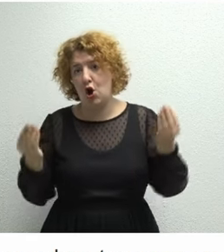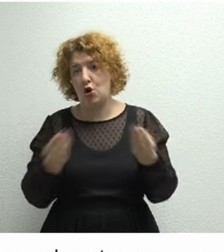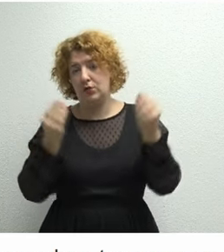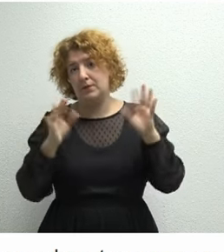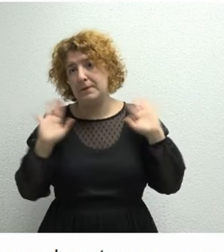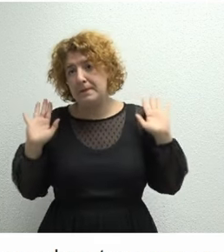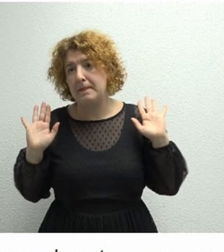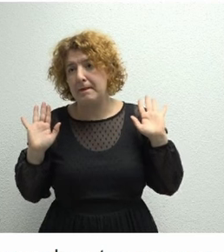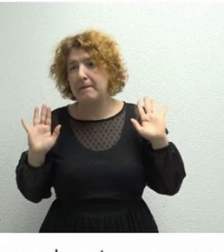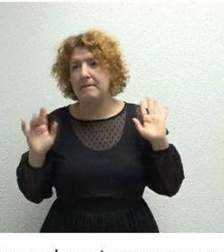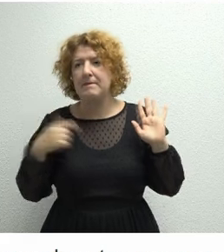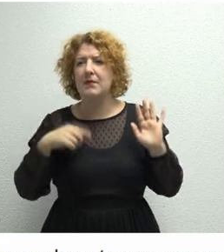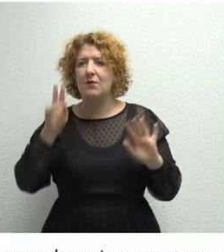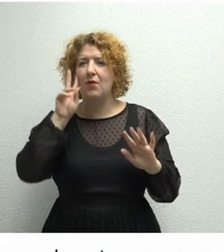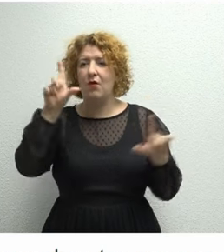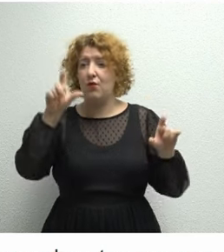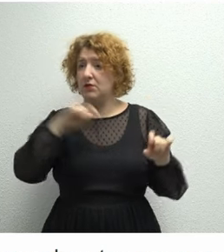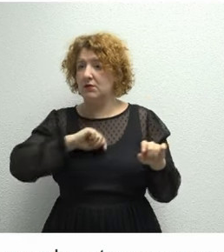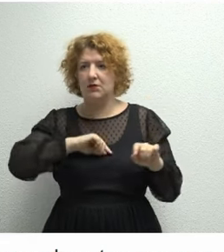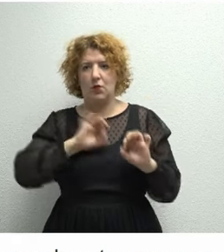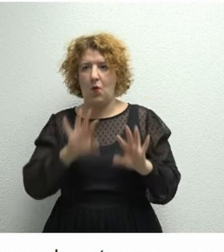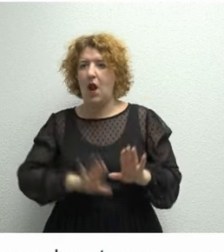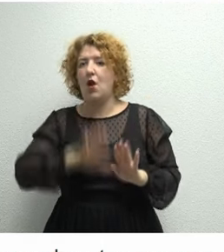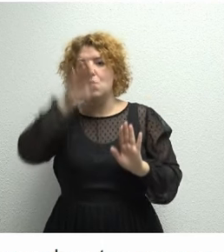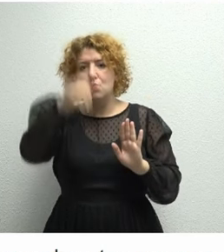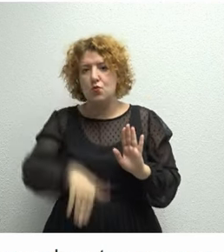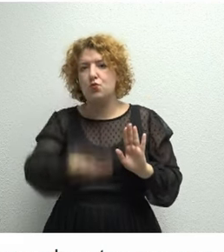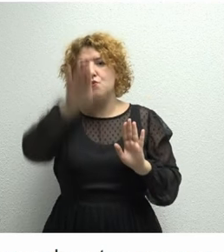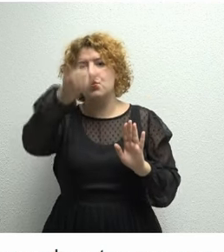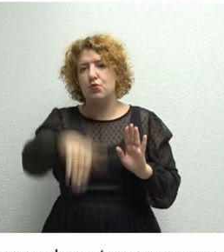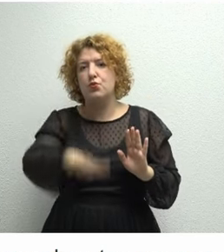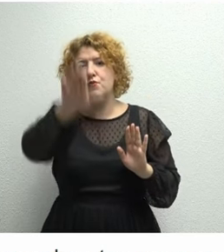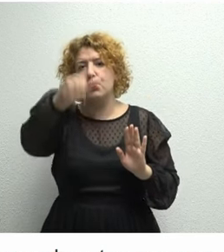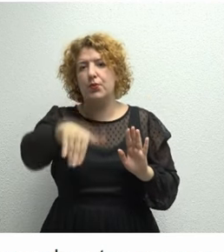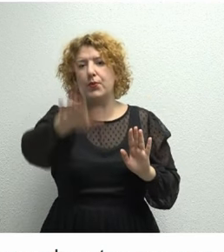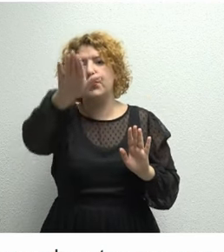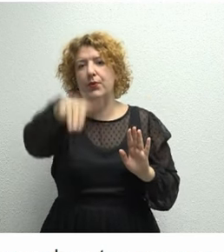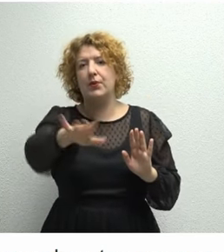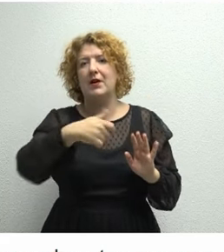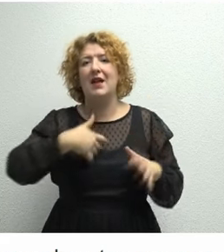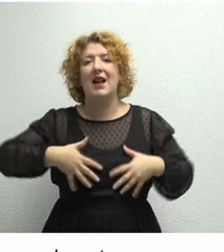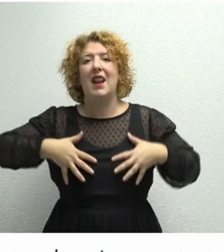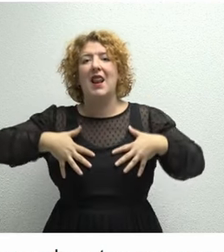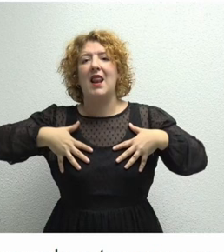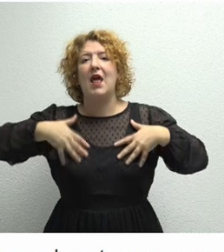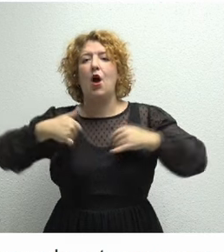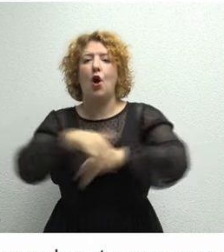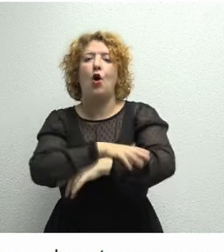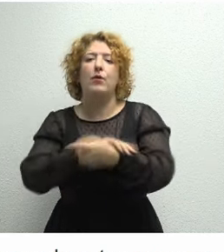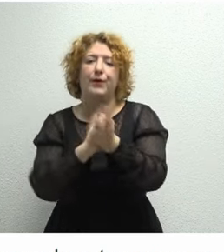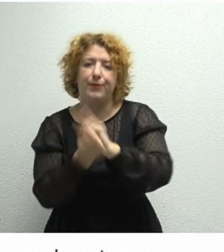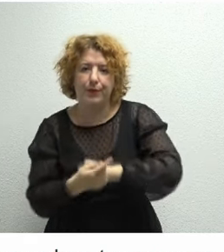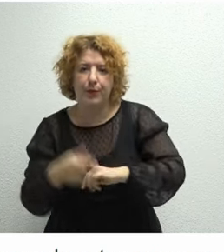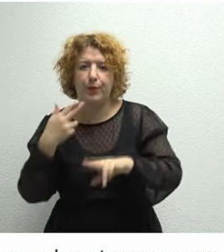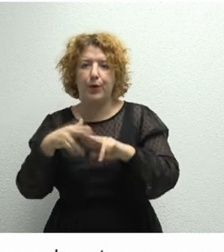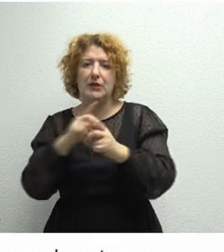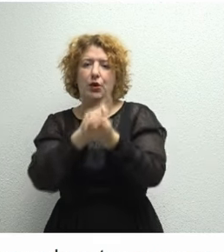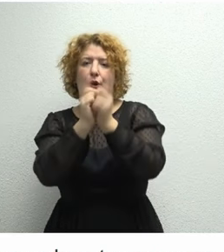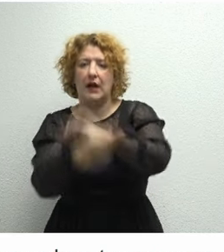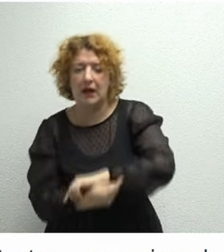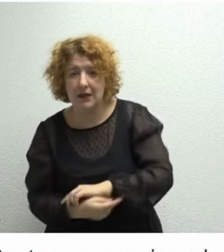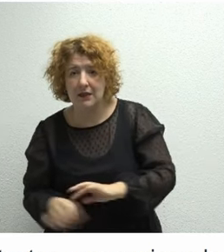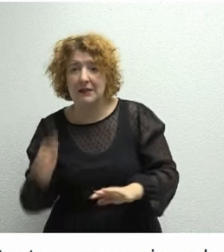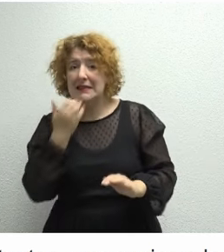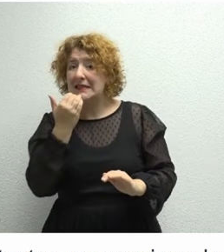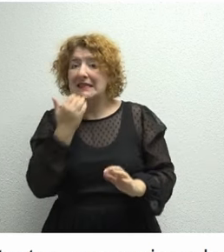o yo vi esta foto y dije subida bajada subida bajada nos ilusionamos cambio de gobierno cambio de político cuando ya